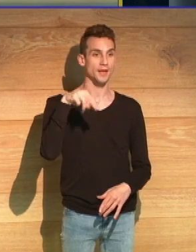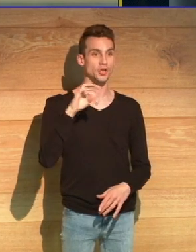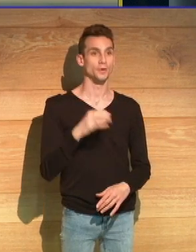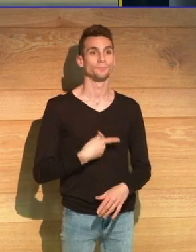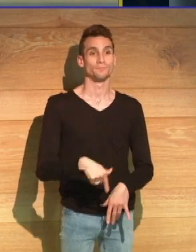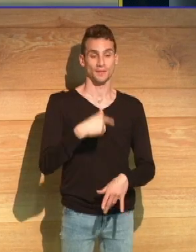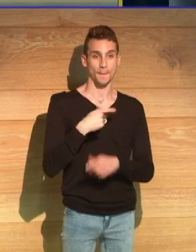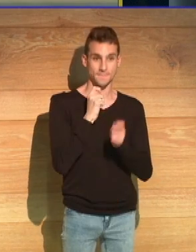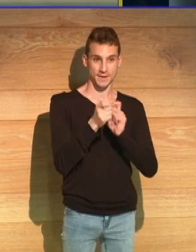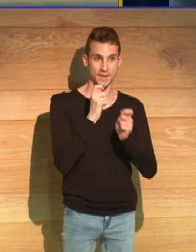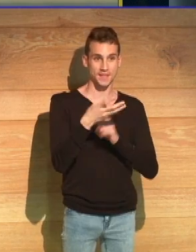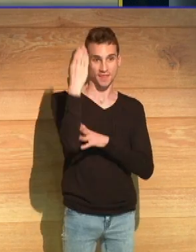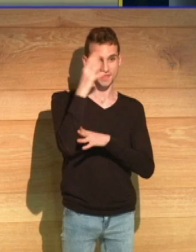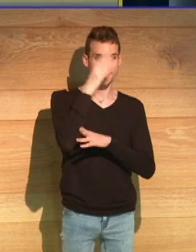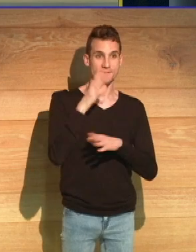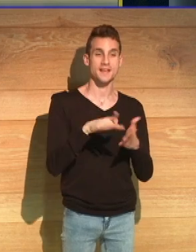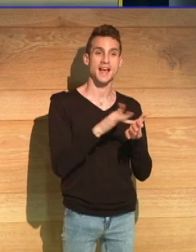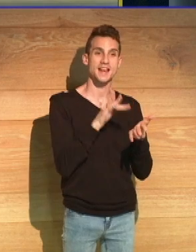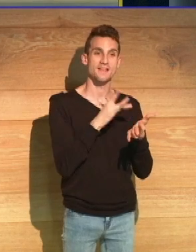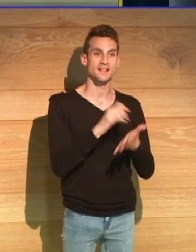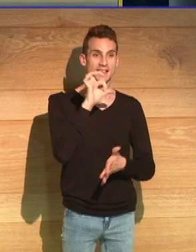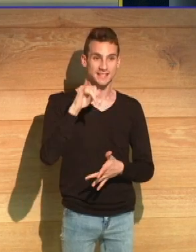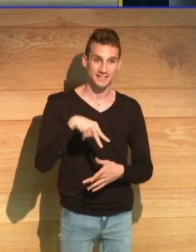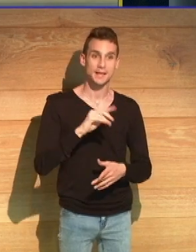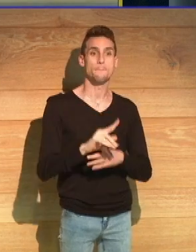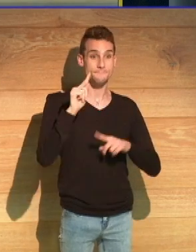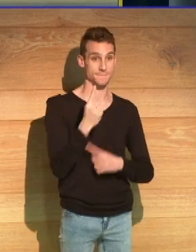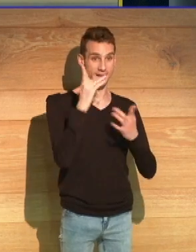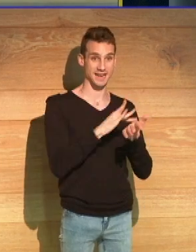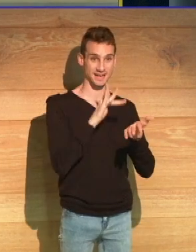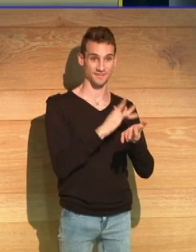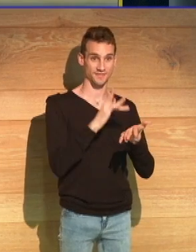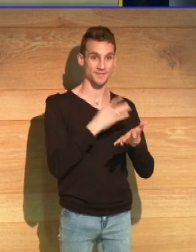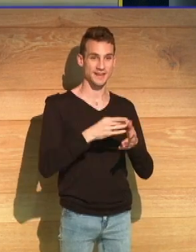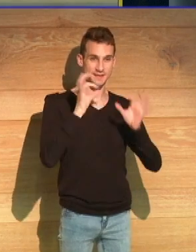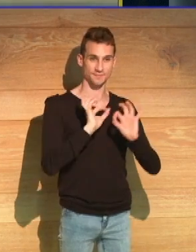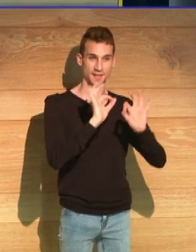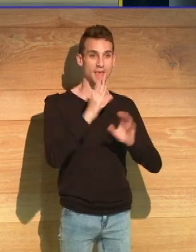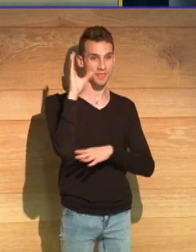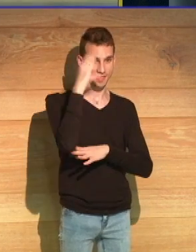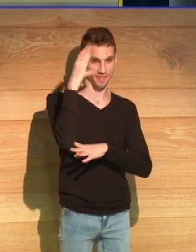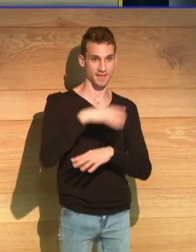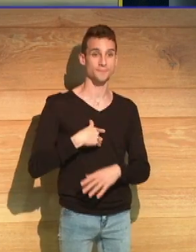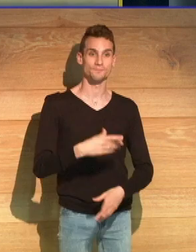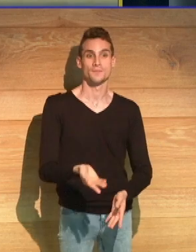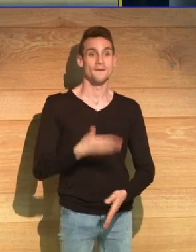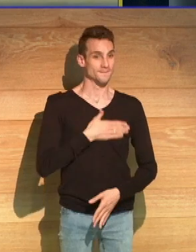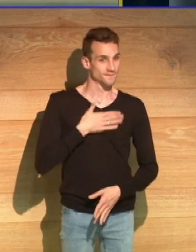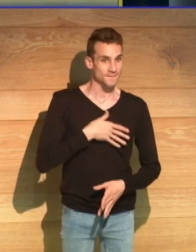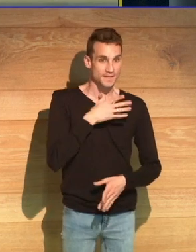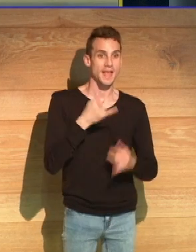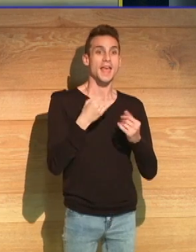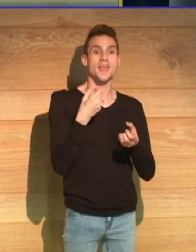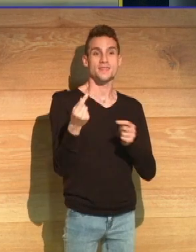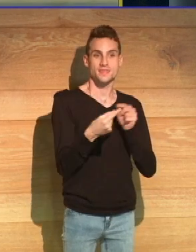agencia SINC, la primera agencia pública de noticias especializadas en ciencia. Tengo el placer de moderar este debate organizado por la Fundación